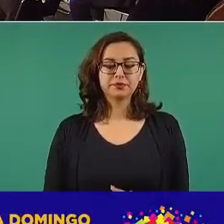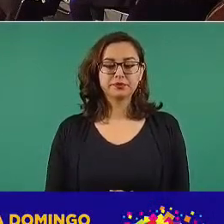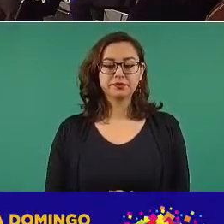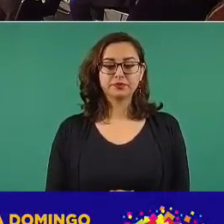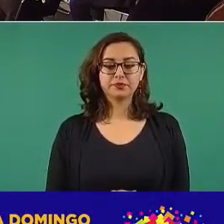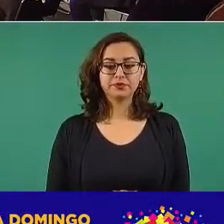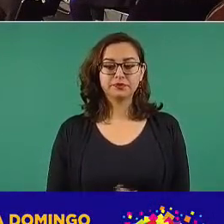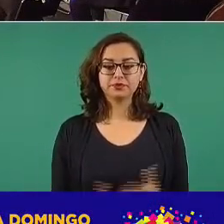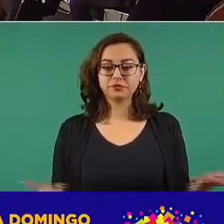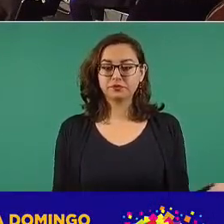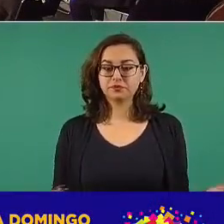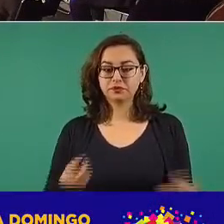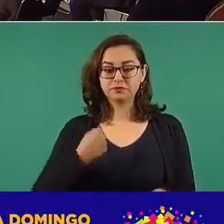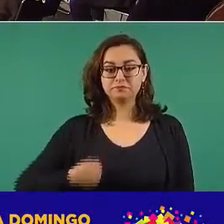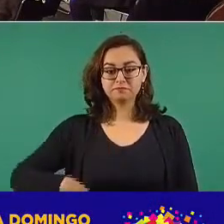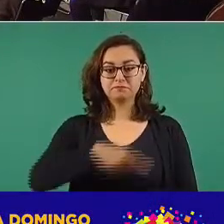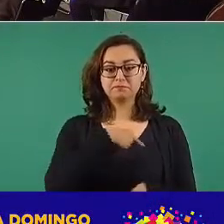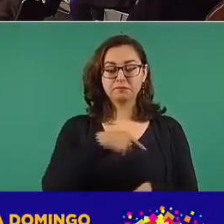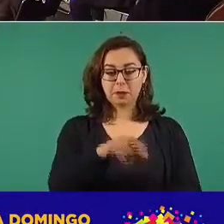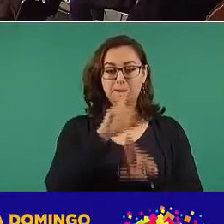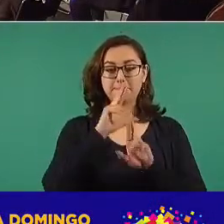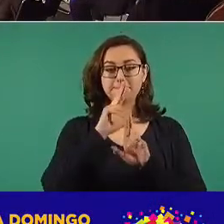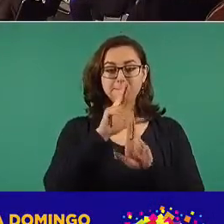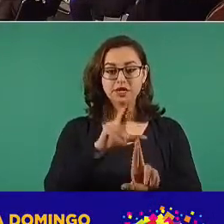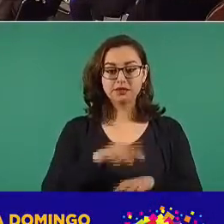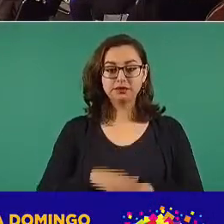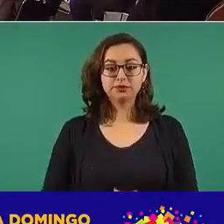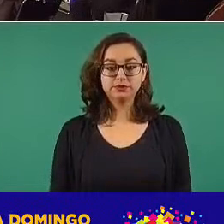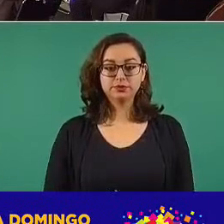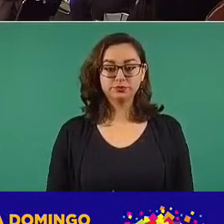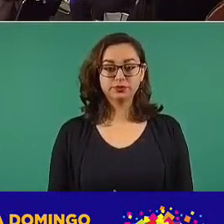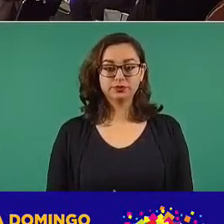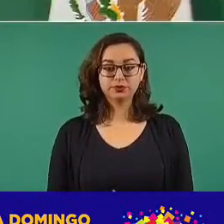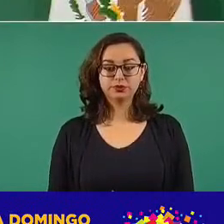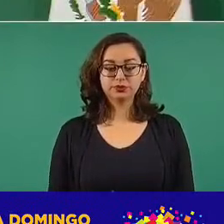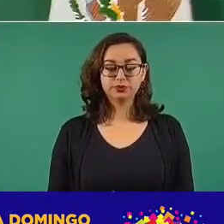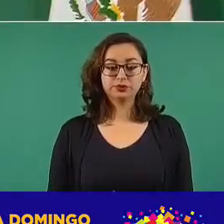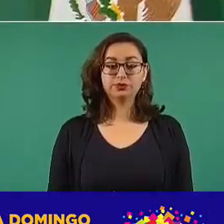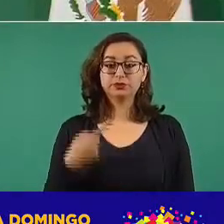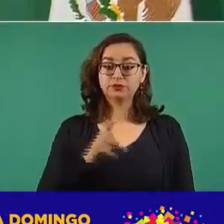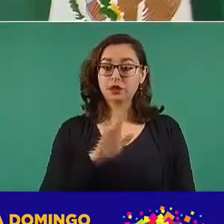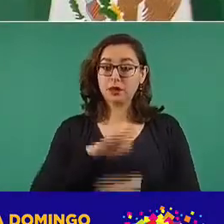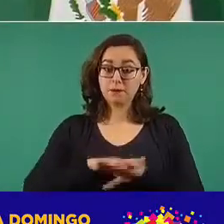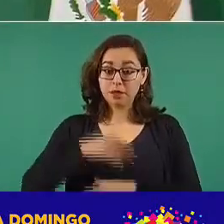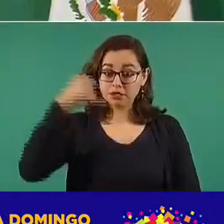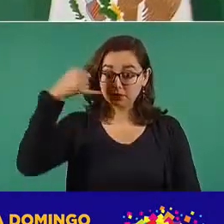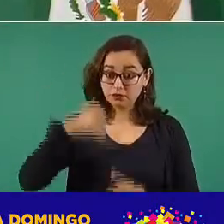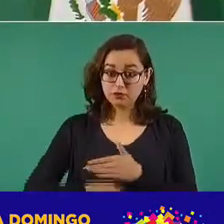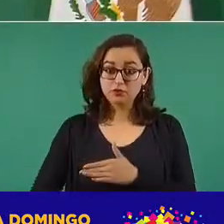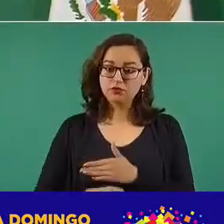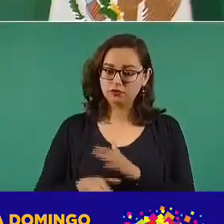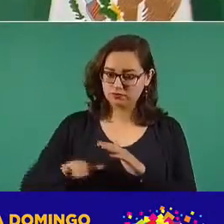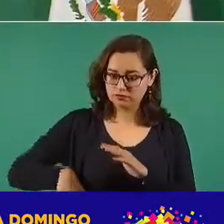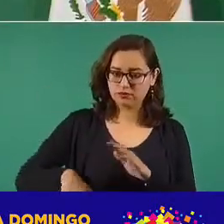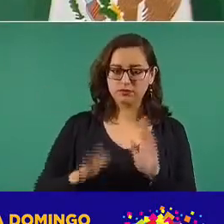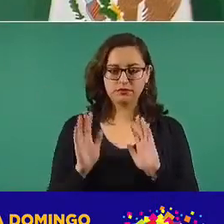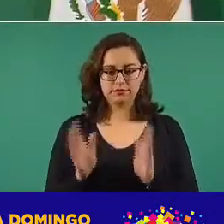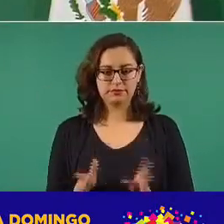Esta es nuestra respuesta. Pero el fondo es lo que acabo de exponerles.